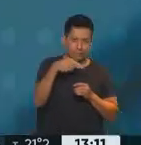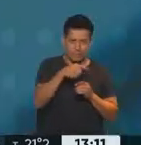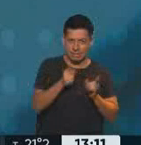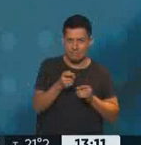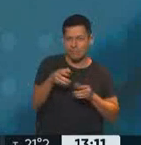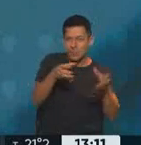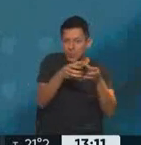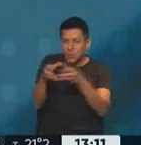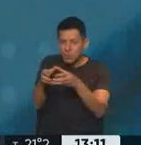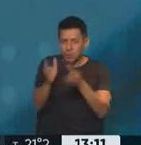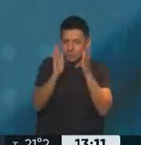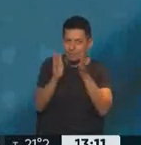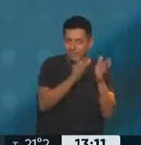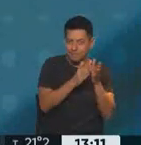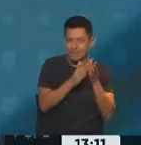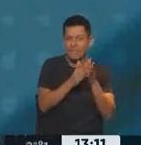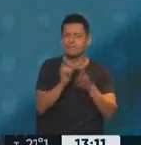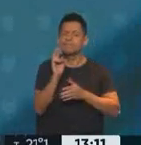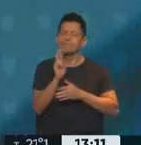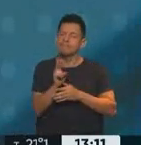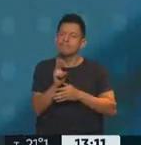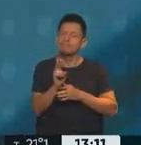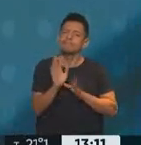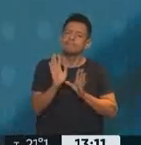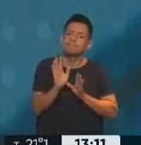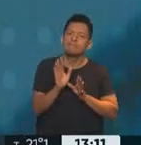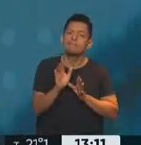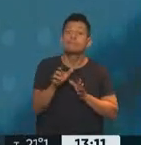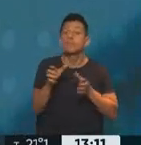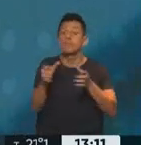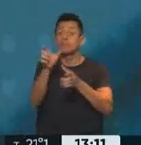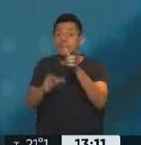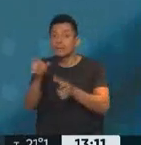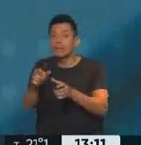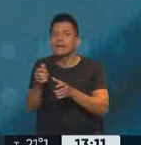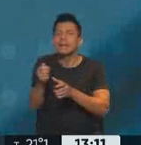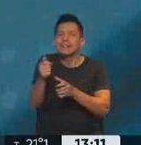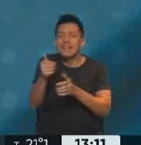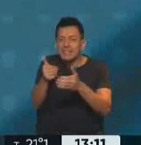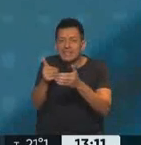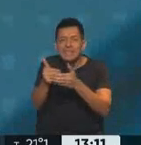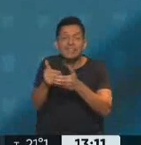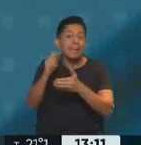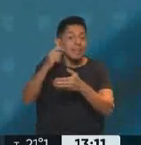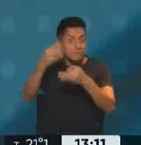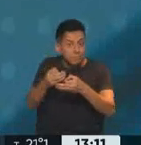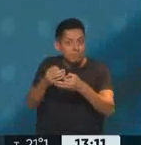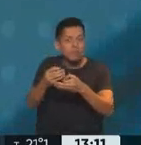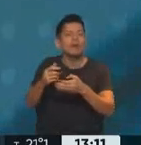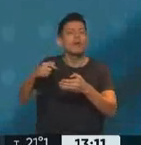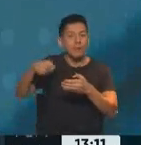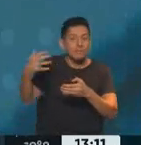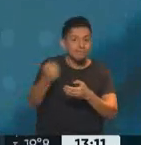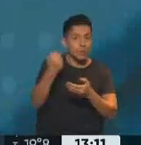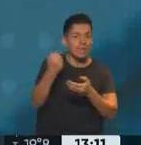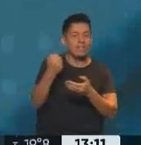universos que miramos del pse para para decir bueno las poblaciones que están ahí no más de cumplir la edad jubilatoria y por ende de